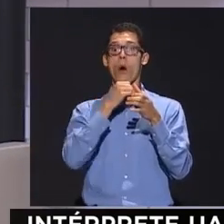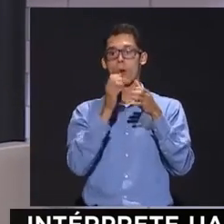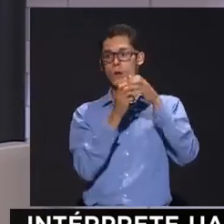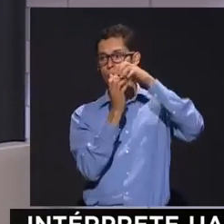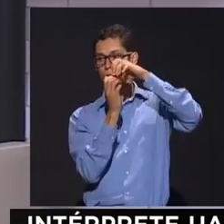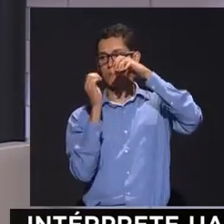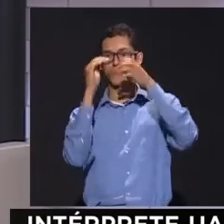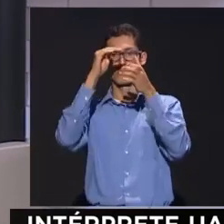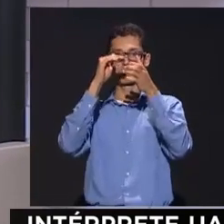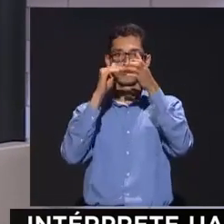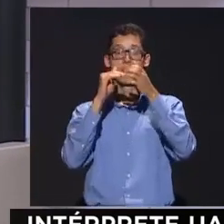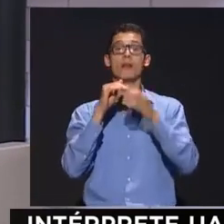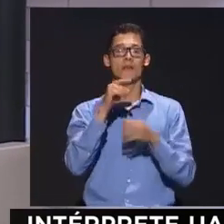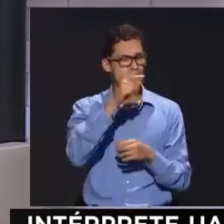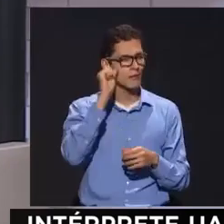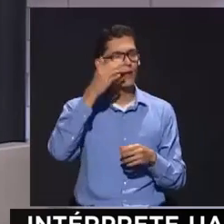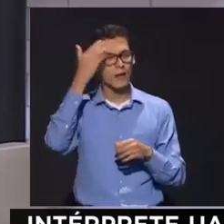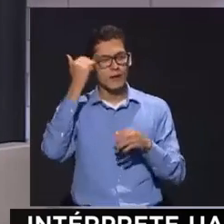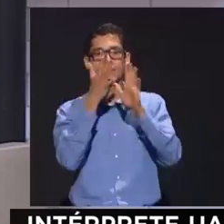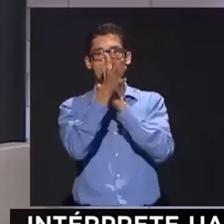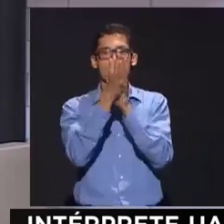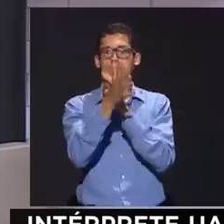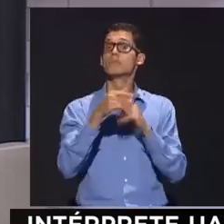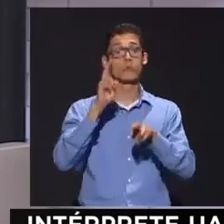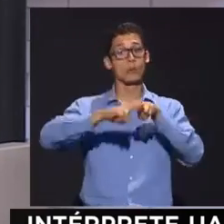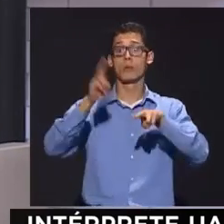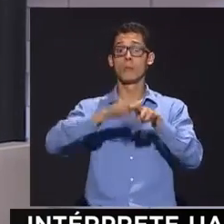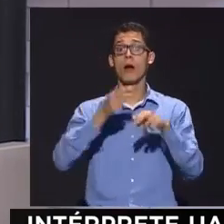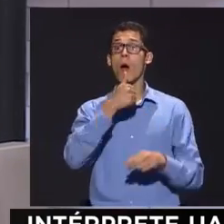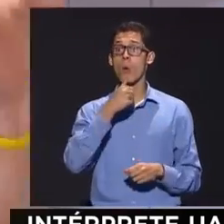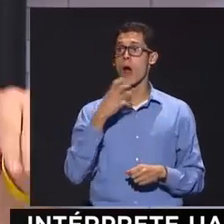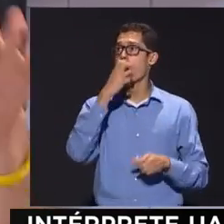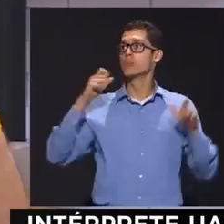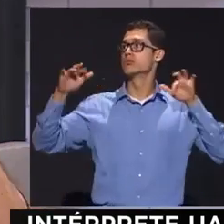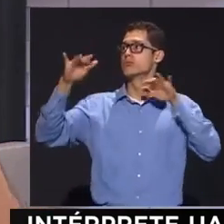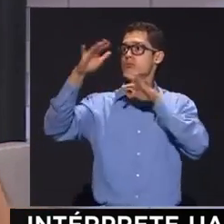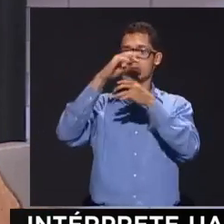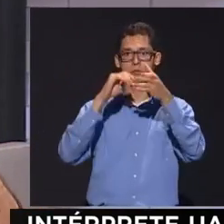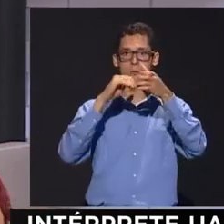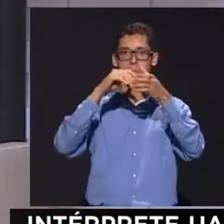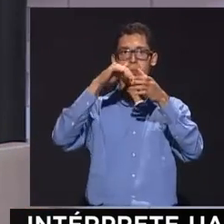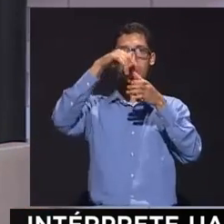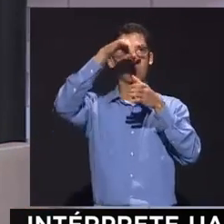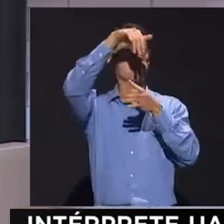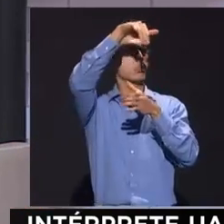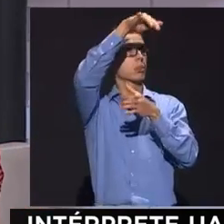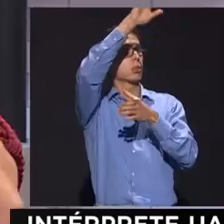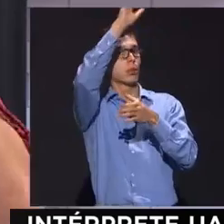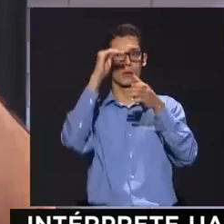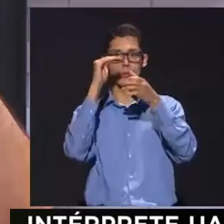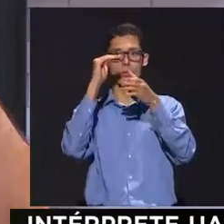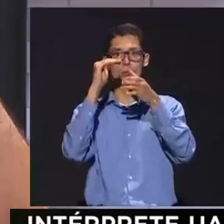agua se evapora se evapora como un proceso natural entonces nosotros tenemos que estar afinando todo el tiempo que eso no pasa con un instrumento que digamos